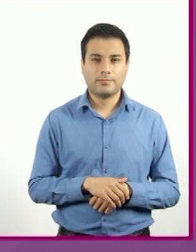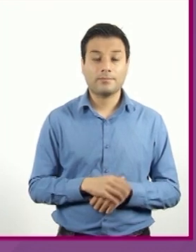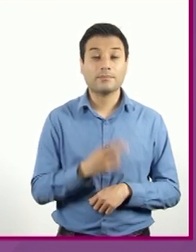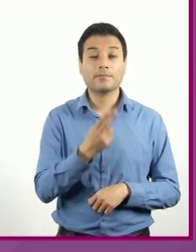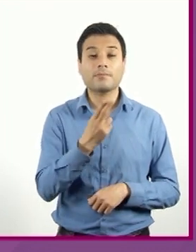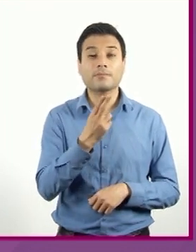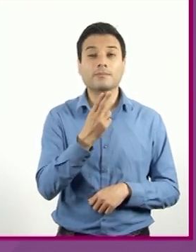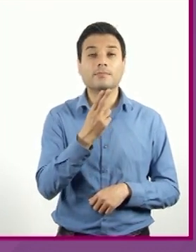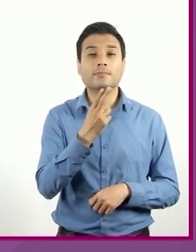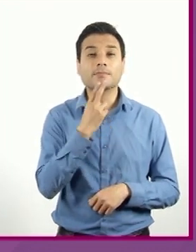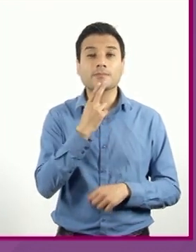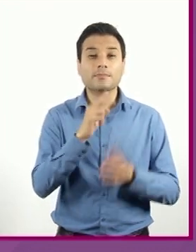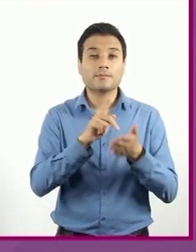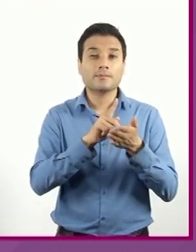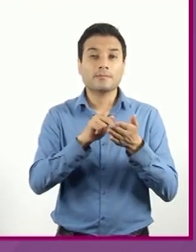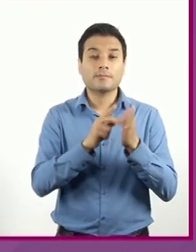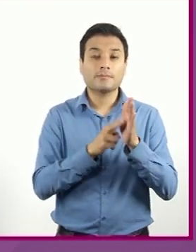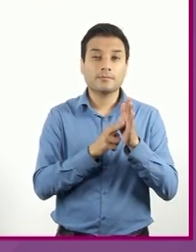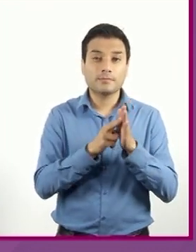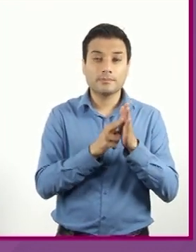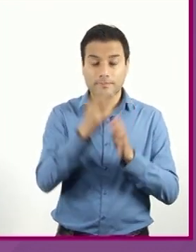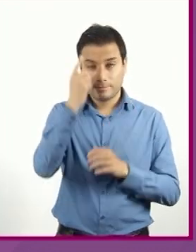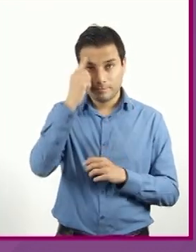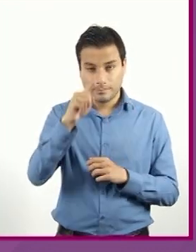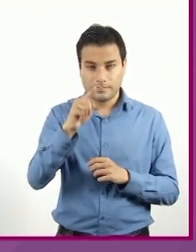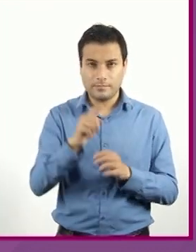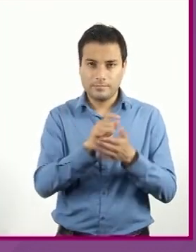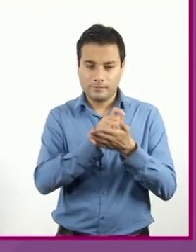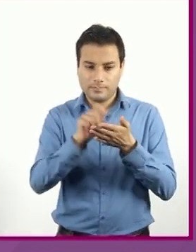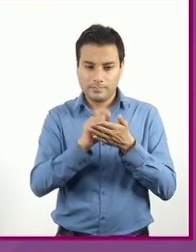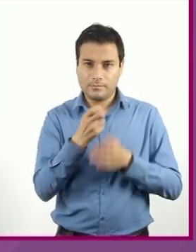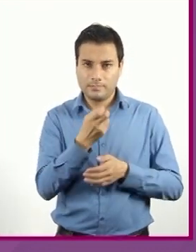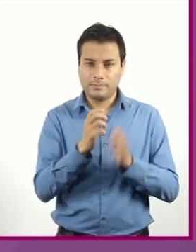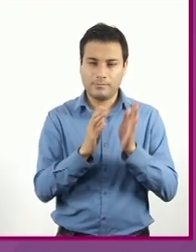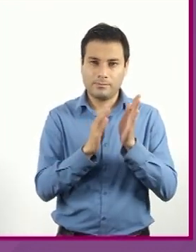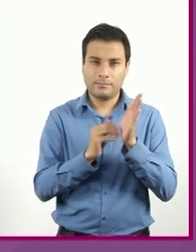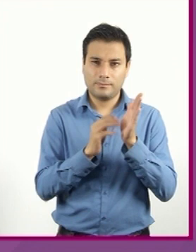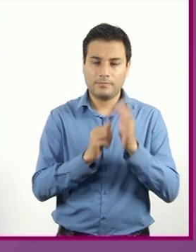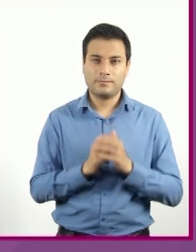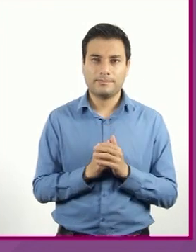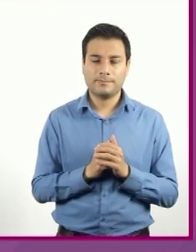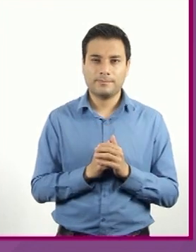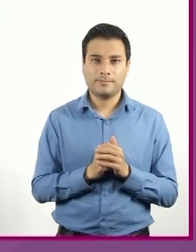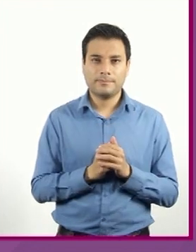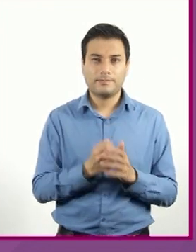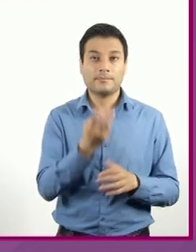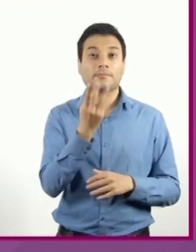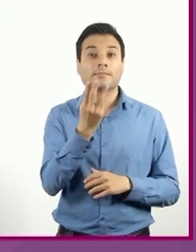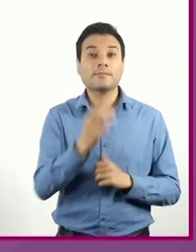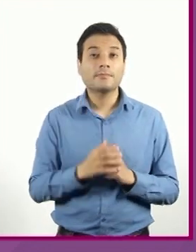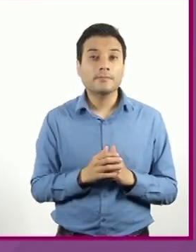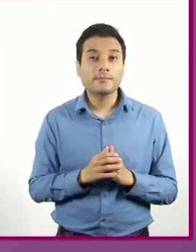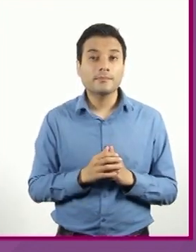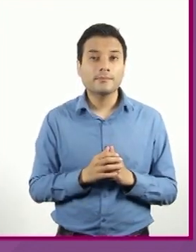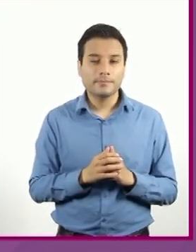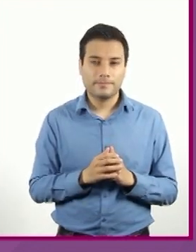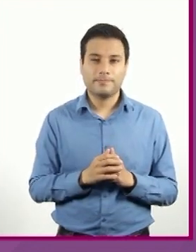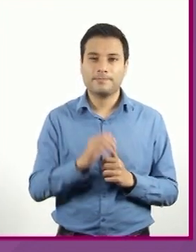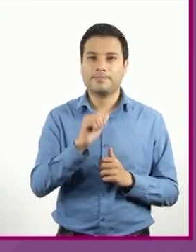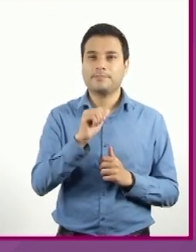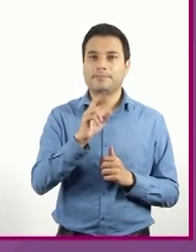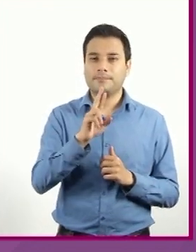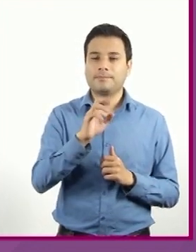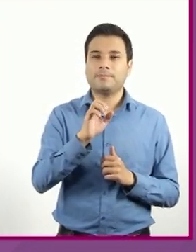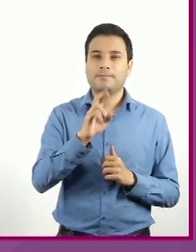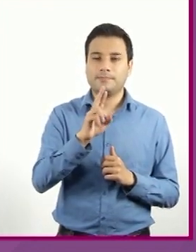Utilizar tinta negra para llenar este documento. 3. Infinitivo.